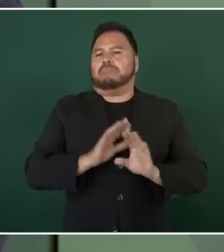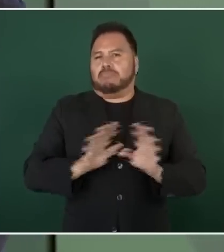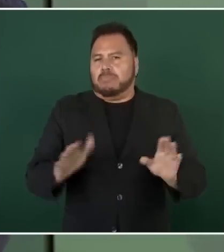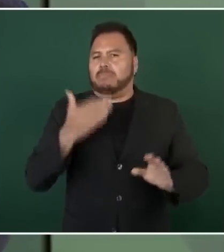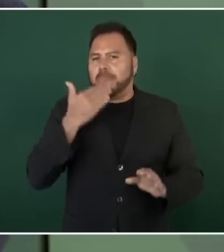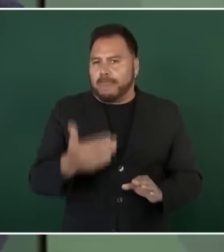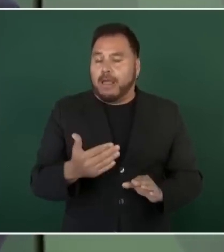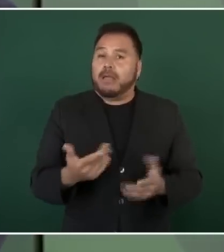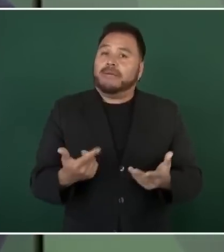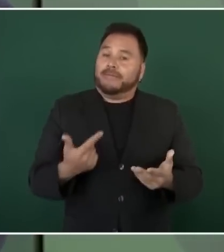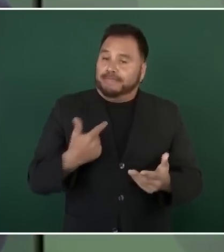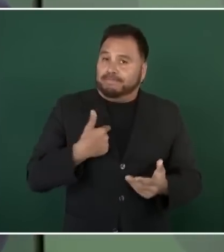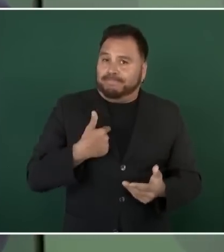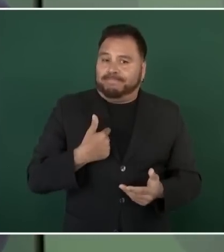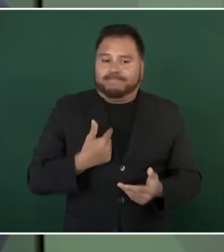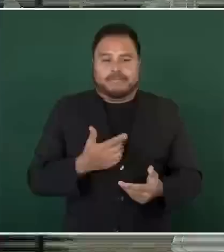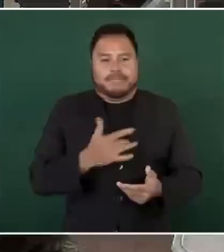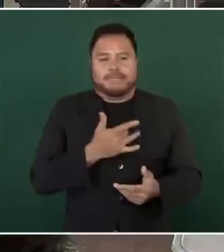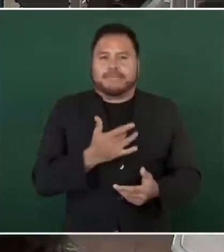Lo que más